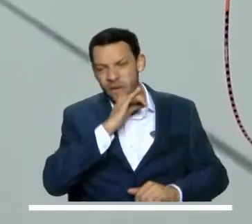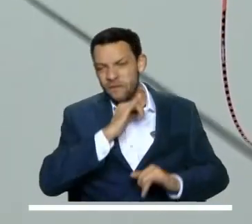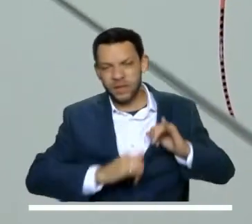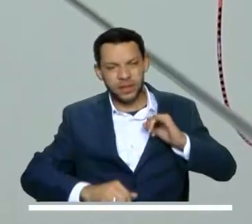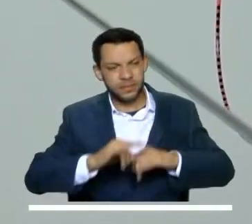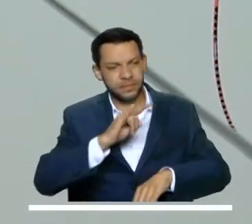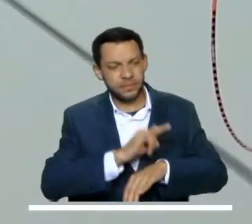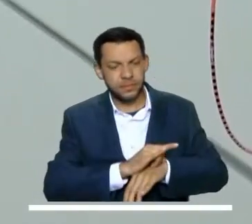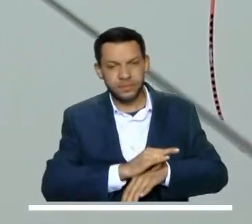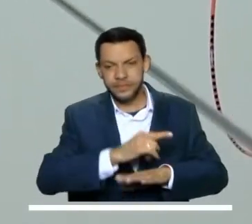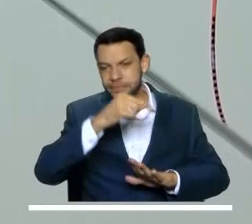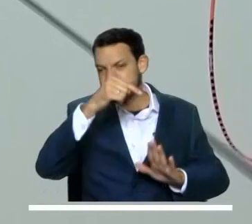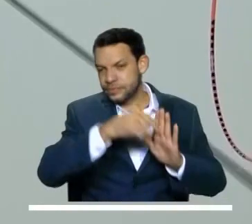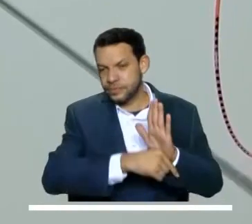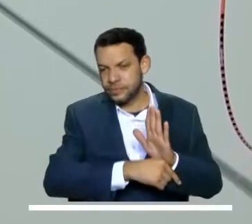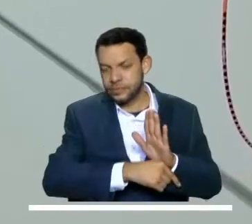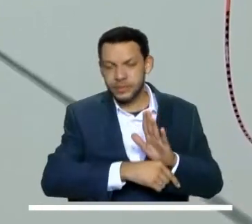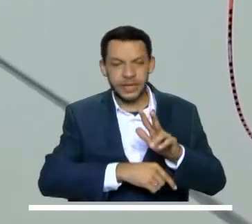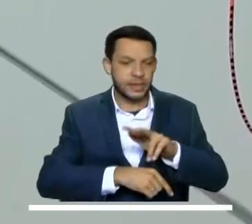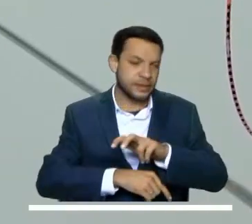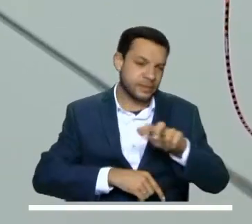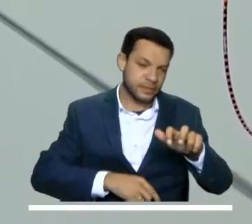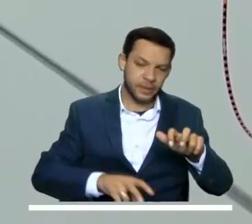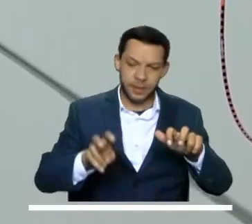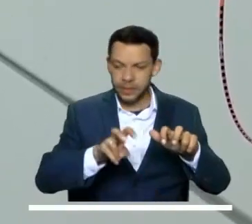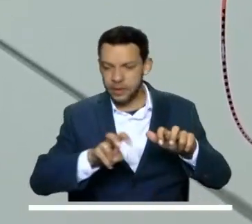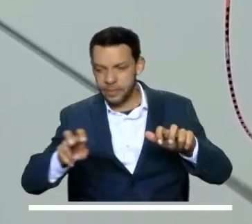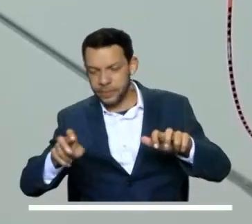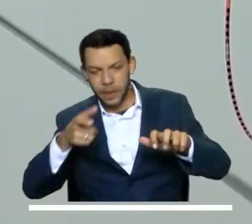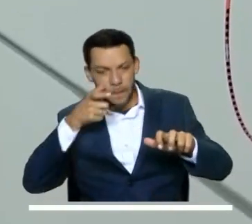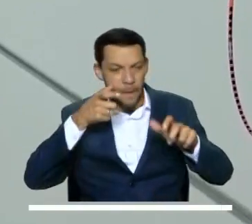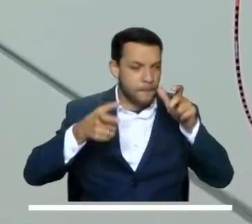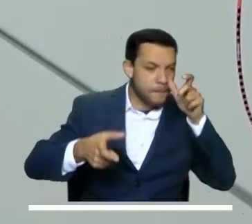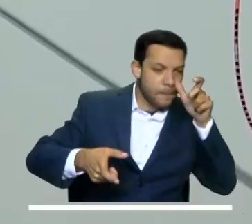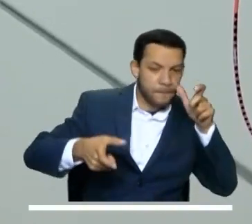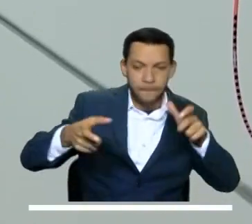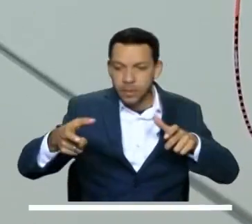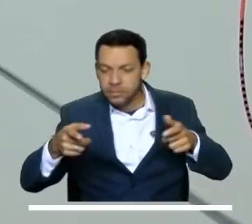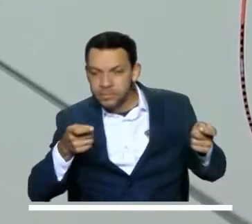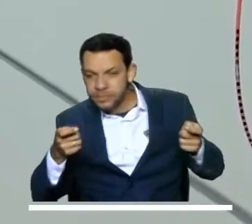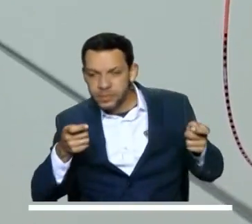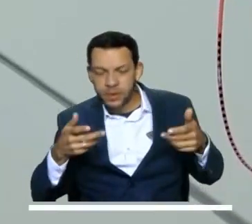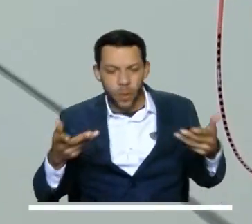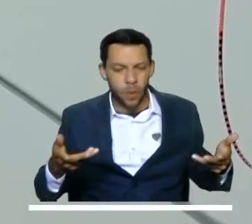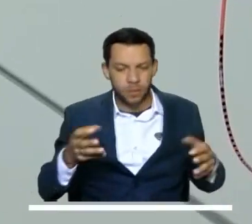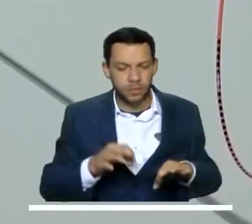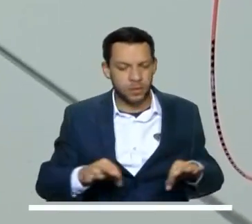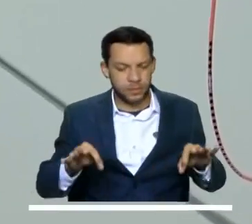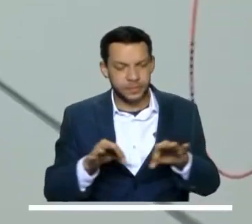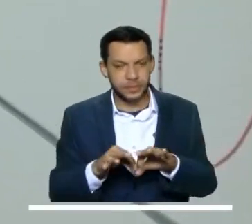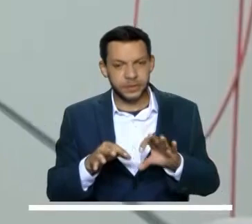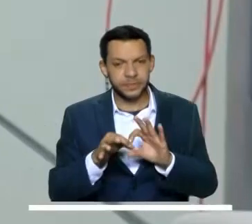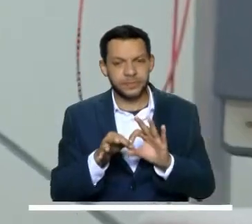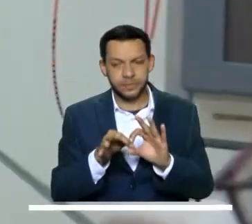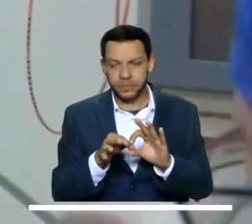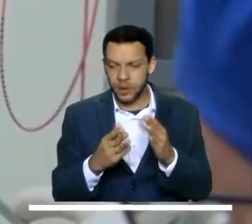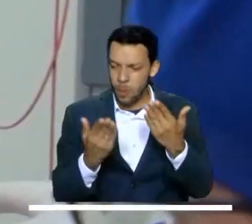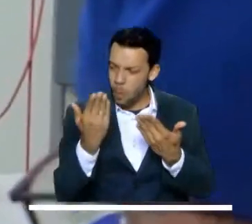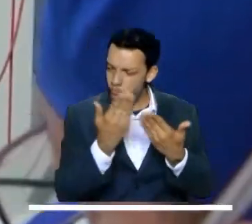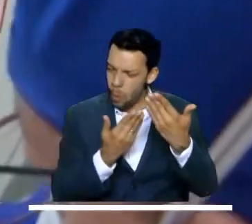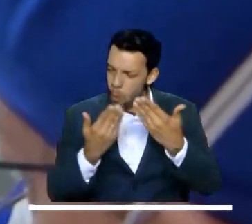colon izquierdo, el ángulo esplénico, pasamos y evaluamos si hay estructuras o estrecheces, estenosis, que son las que causan la obstrucción